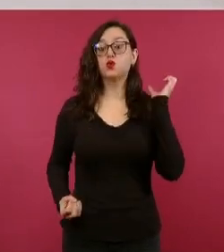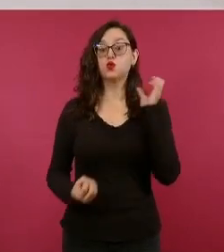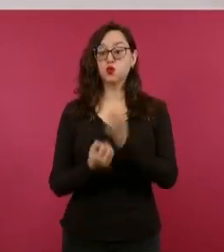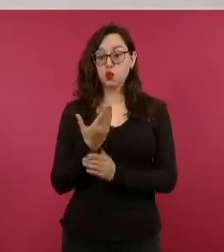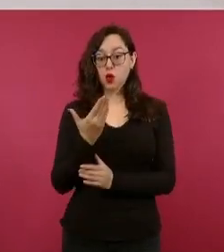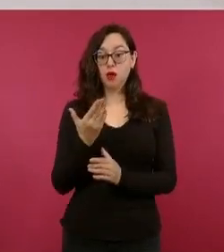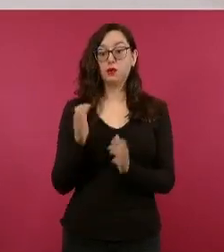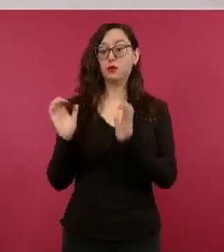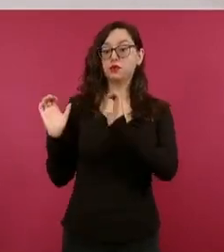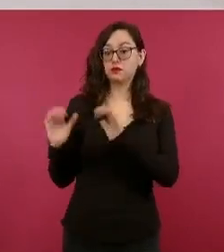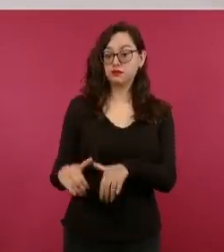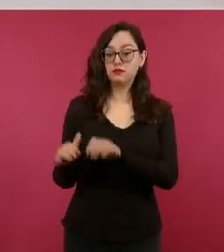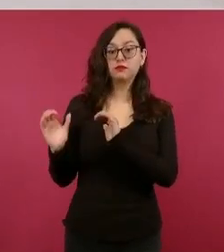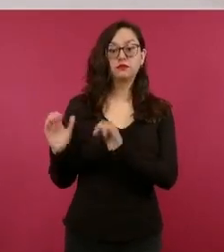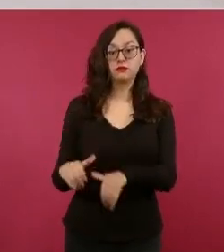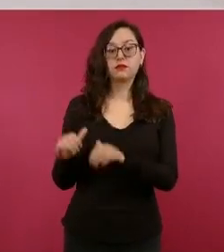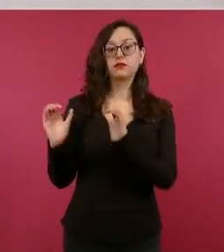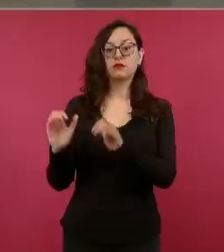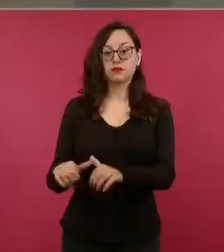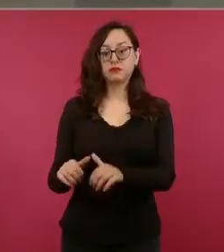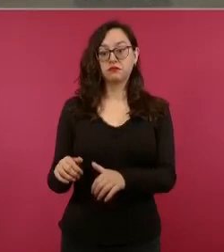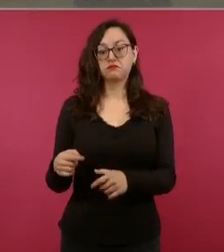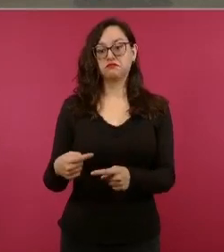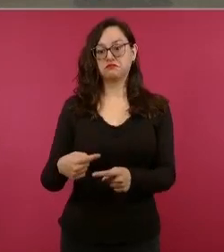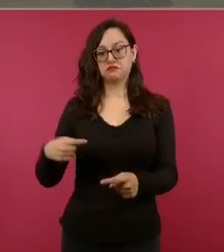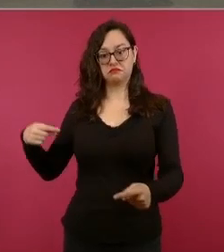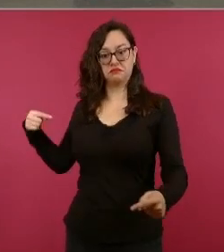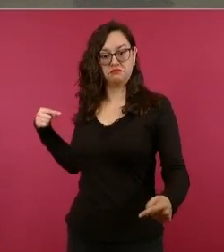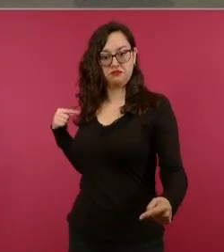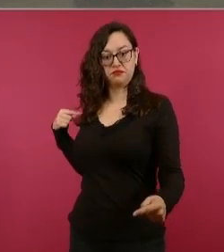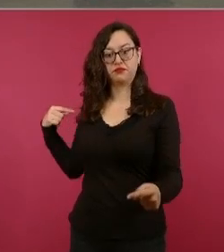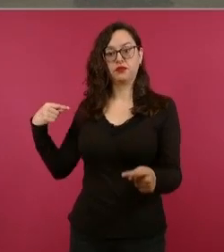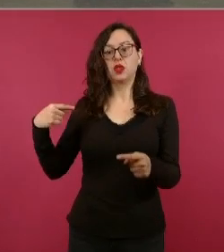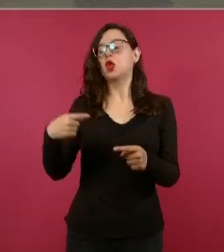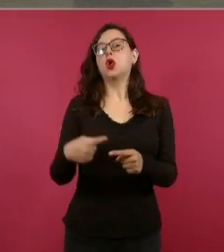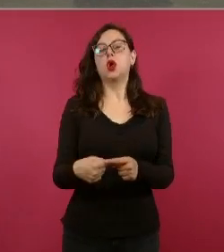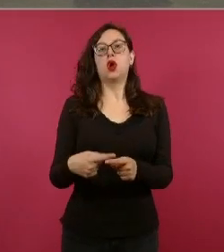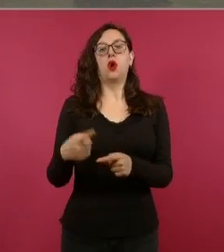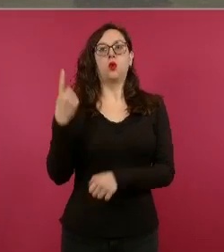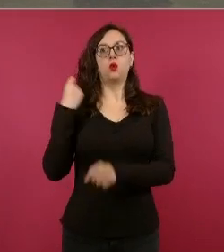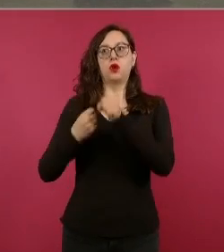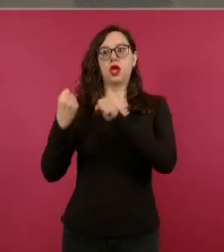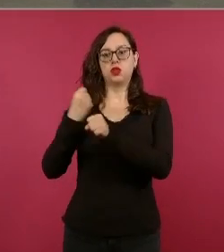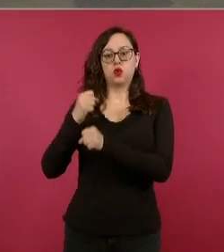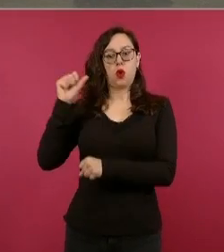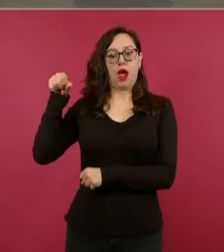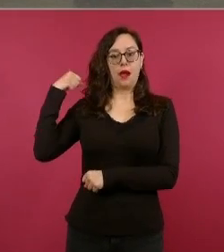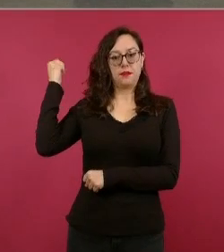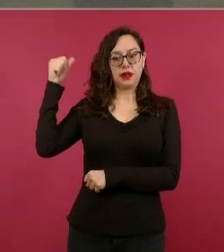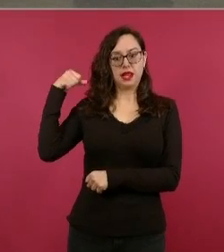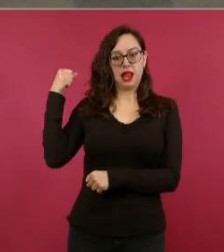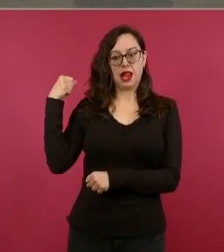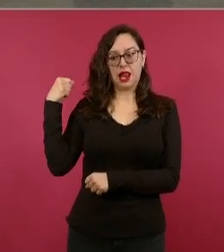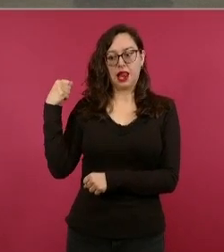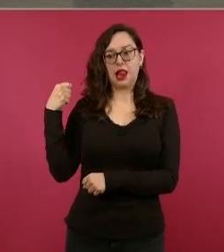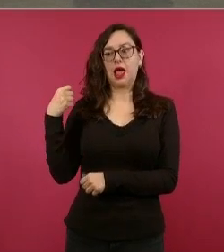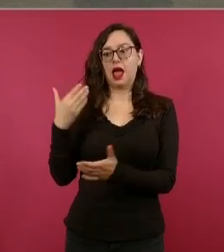analiza generalmente, los últimos 12 meses, es decir, de abril a abril,